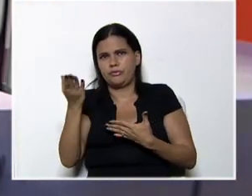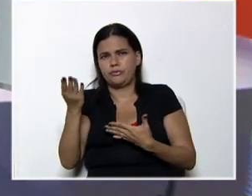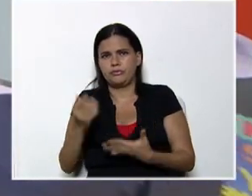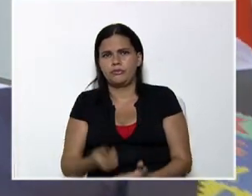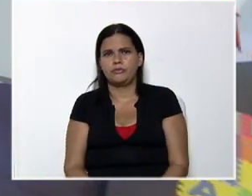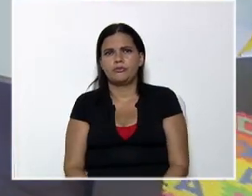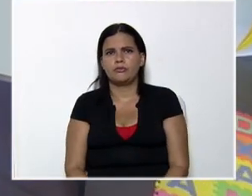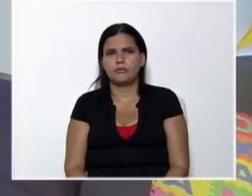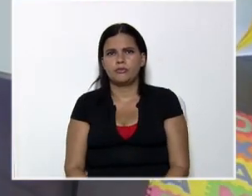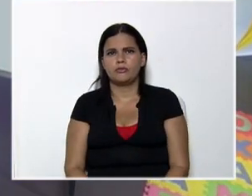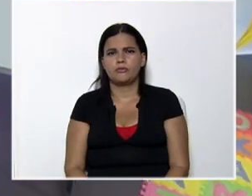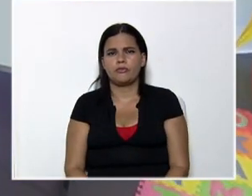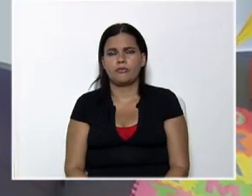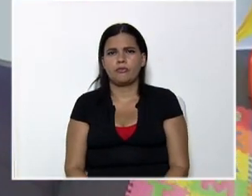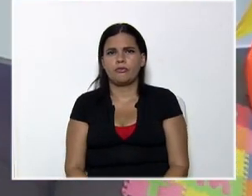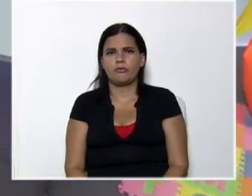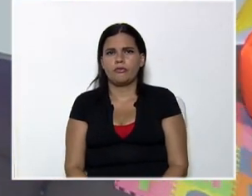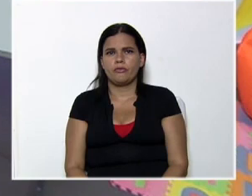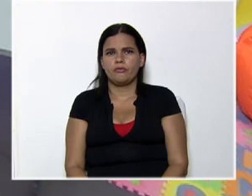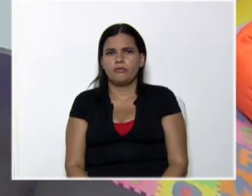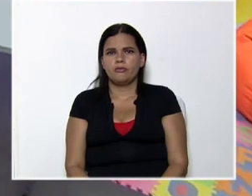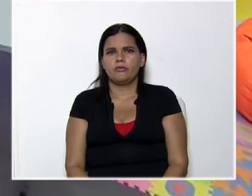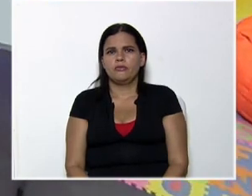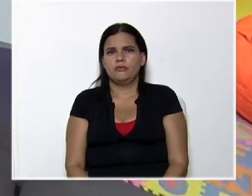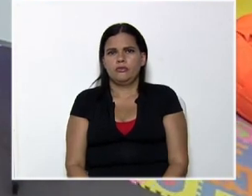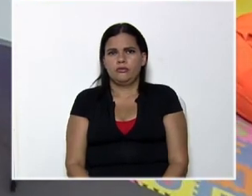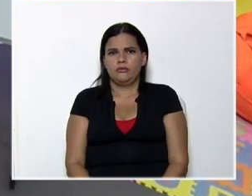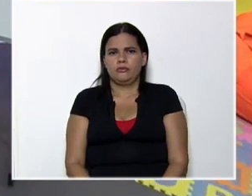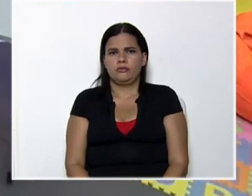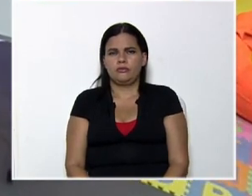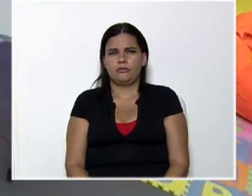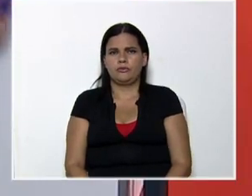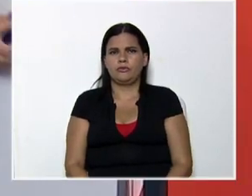aquí un triángulo